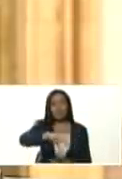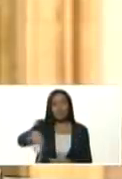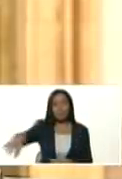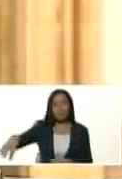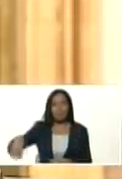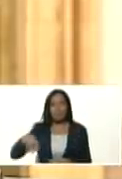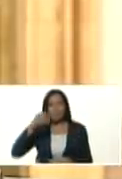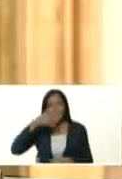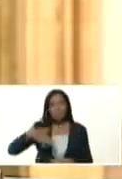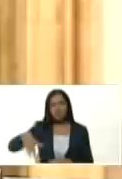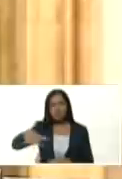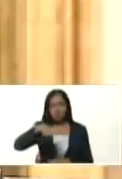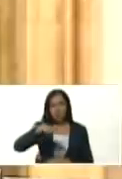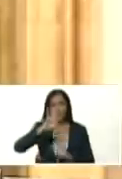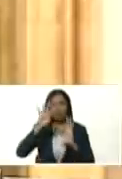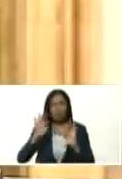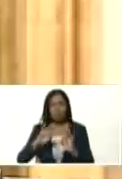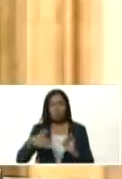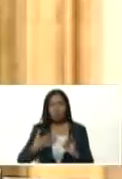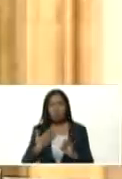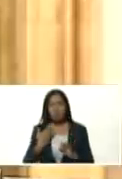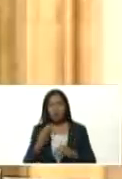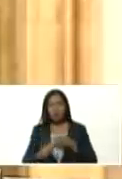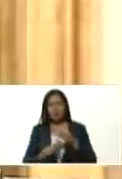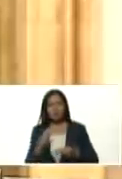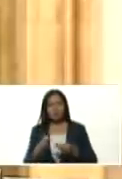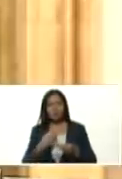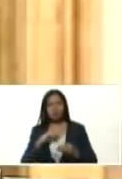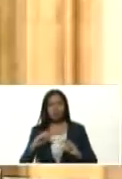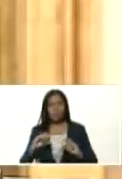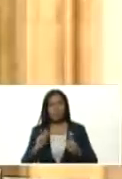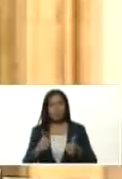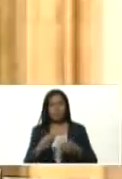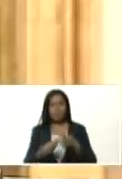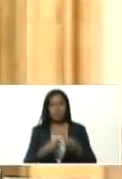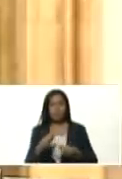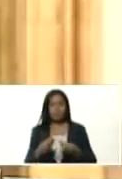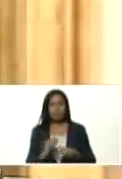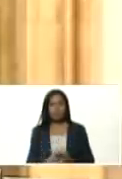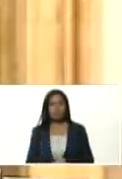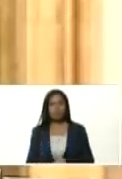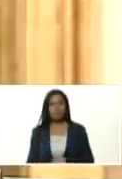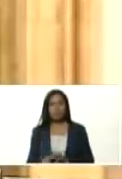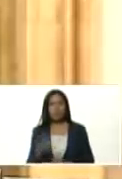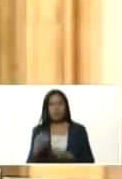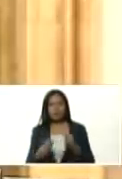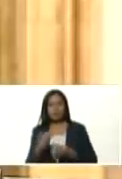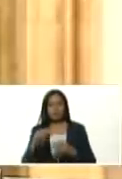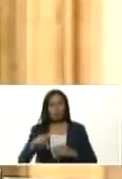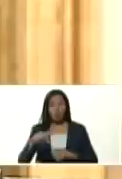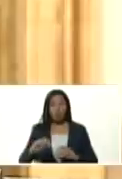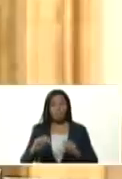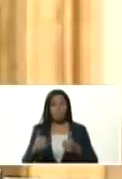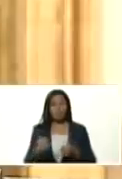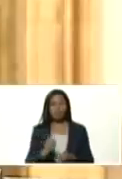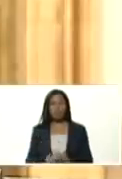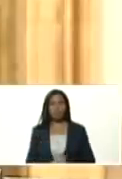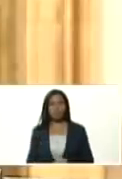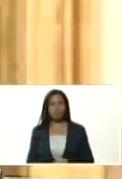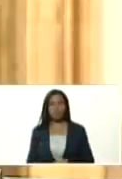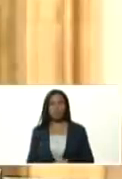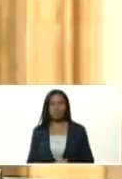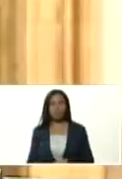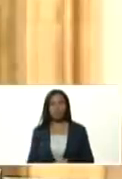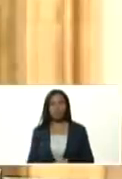pueblos. Lo que pudiéramos empezar, lo que empezó a hacerse el día de hoy, que es